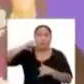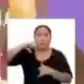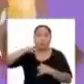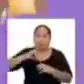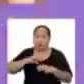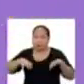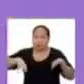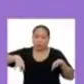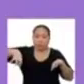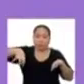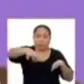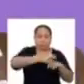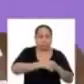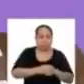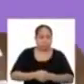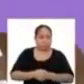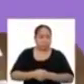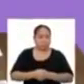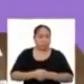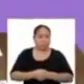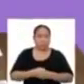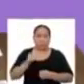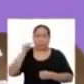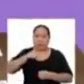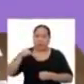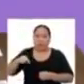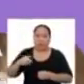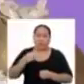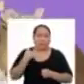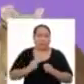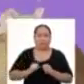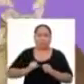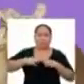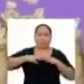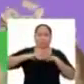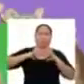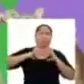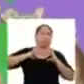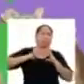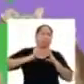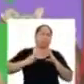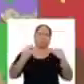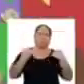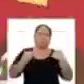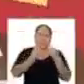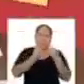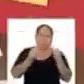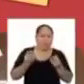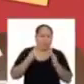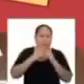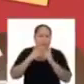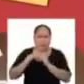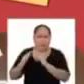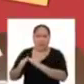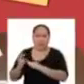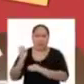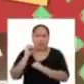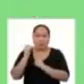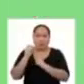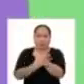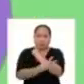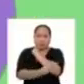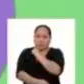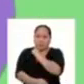2 casas. Ay, Helga, en Monopolio puedes llegar a ser millonario y tener un montón de casas, aunque también puedes irte a la